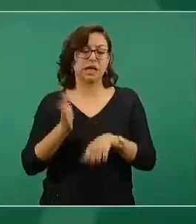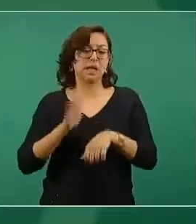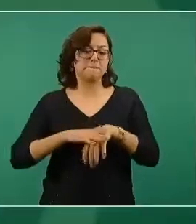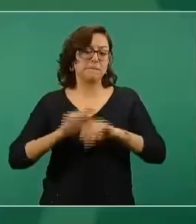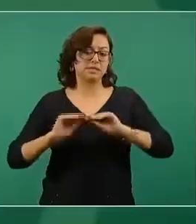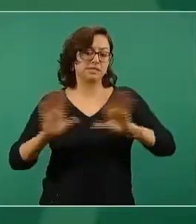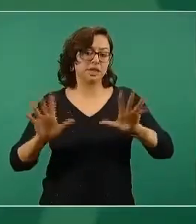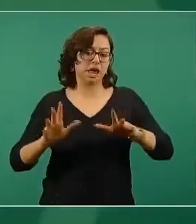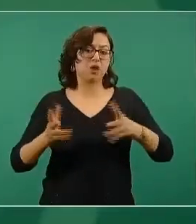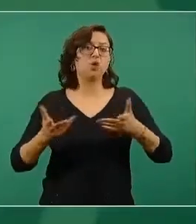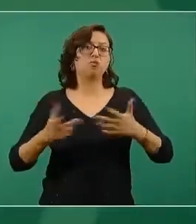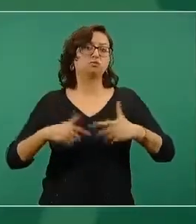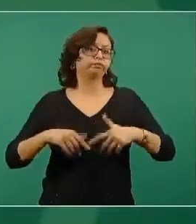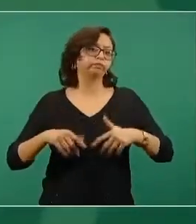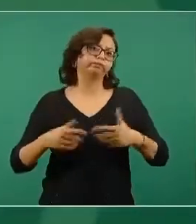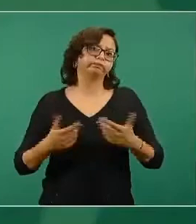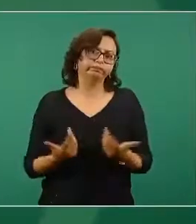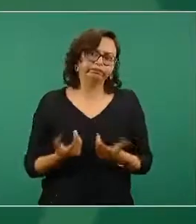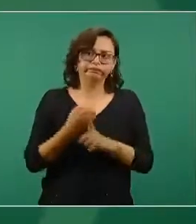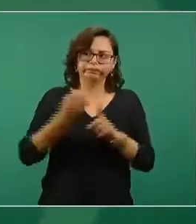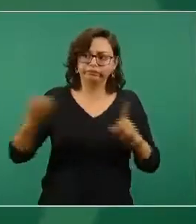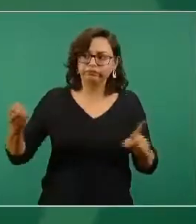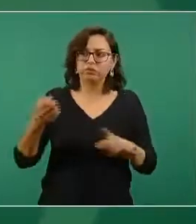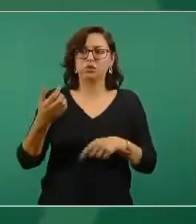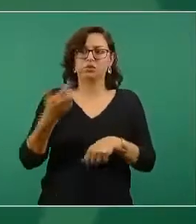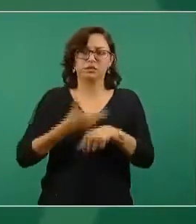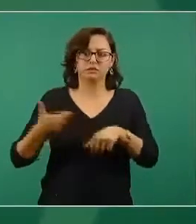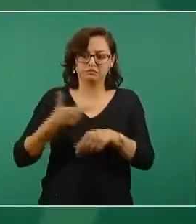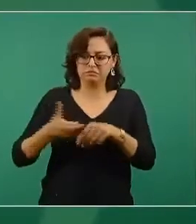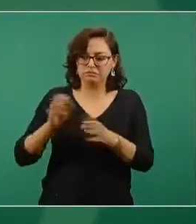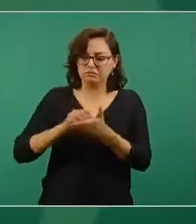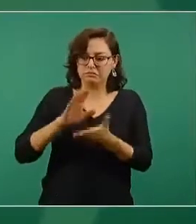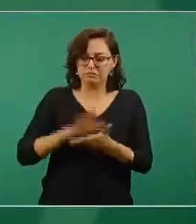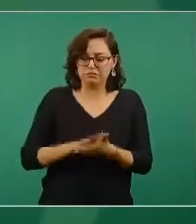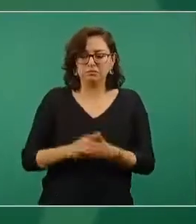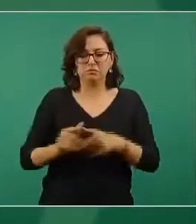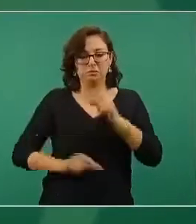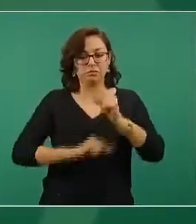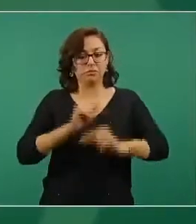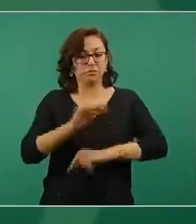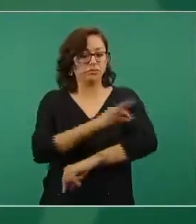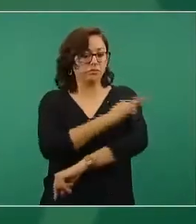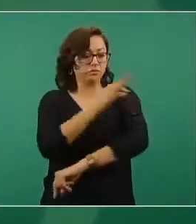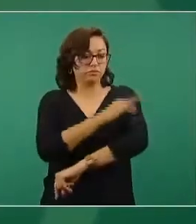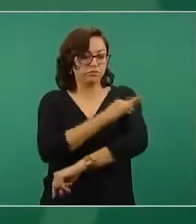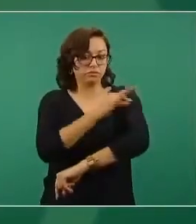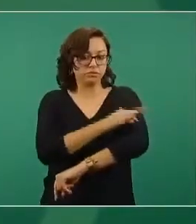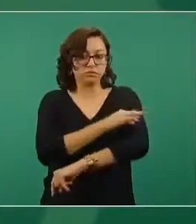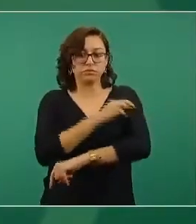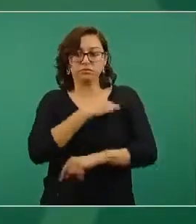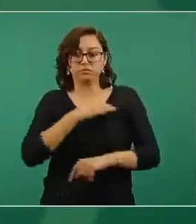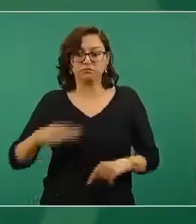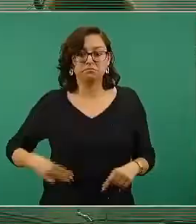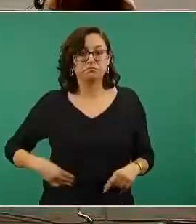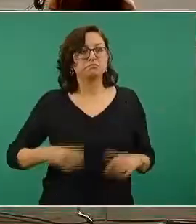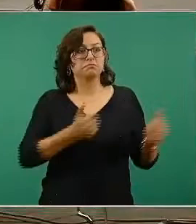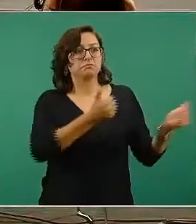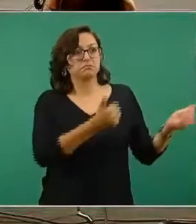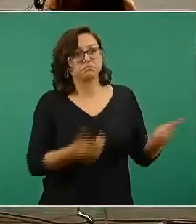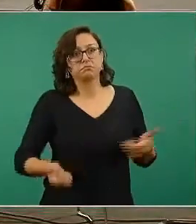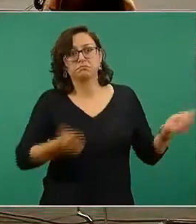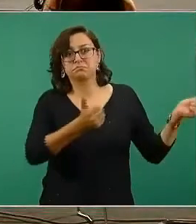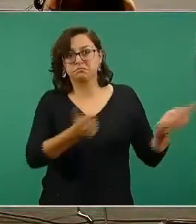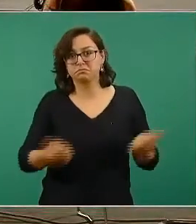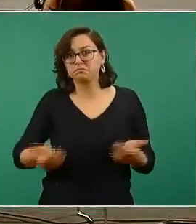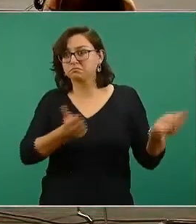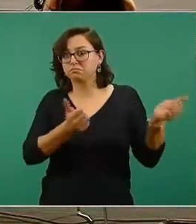con orden, y la idea general es que conforme vayan llegando las vacunas a los diferentes municipios, que además siempre